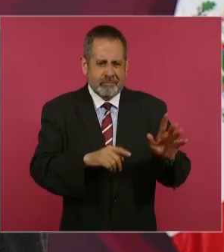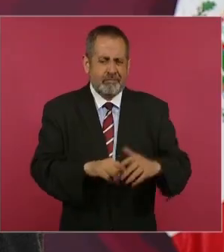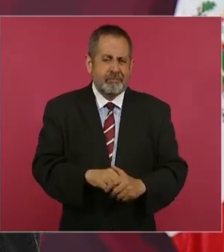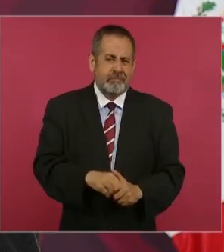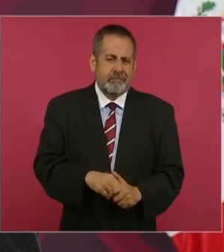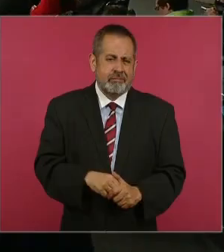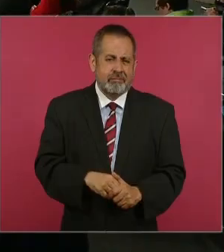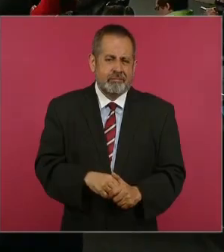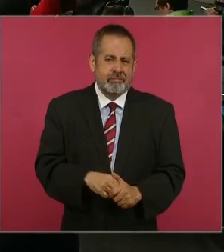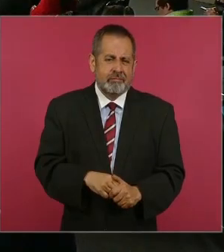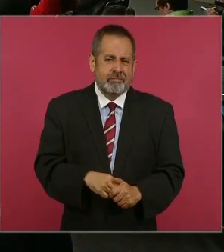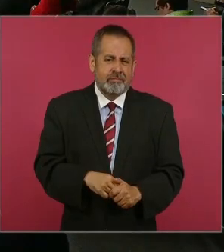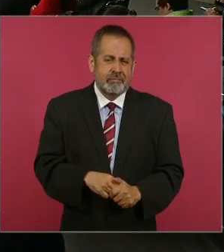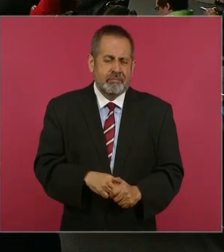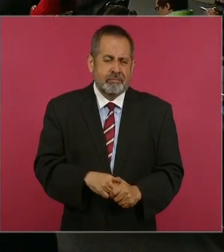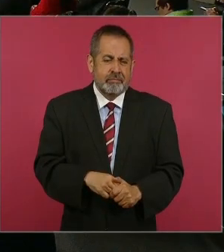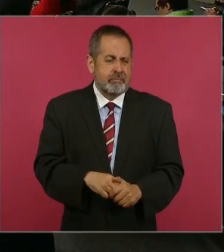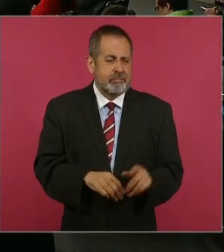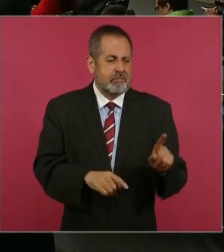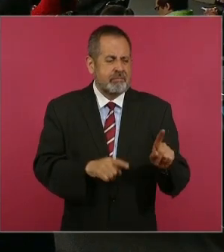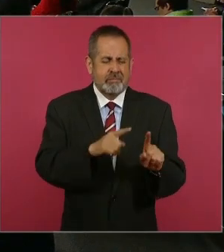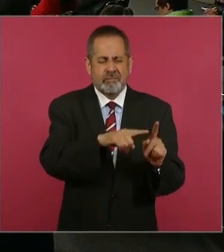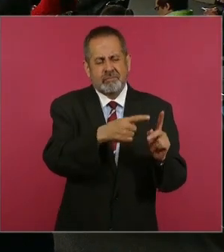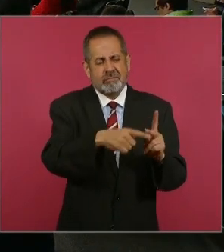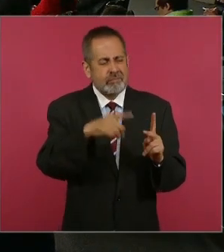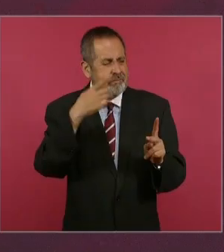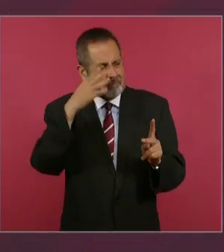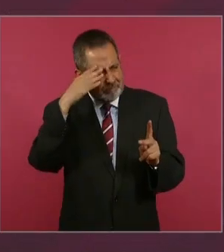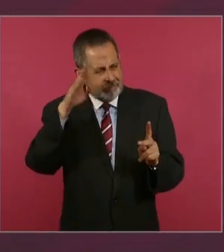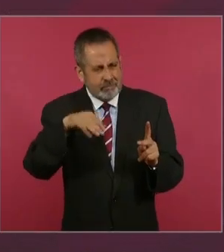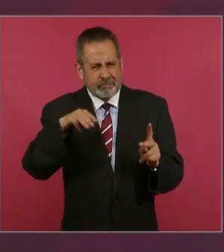concha la señora